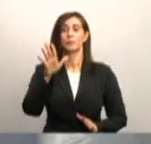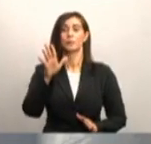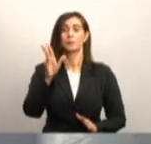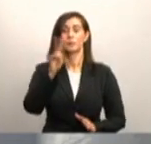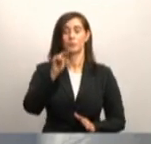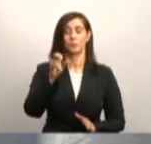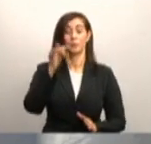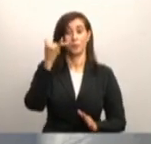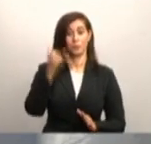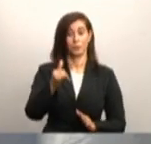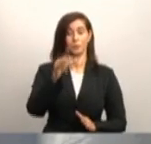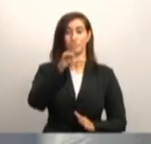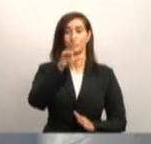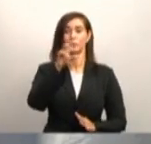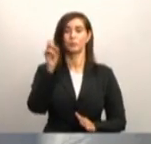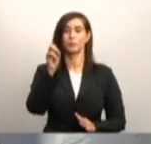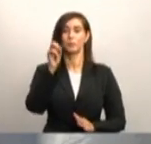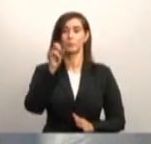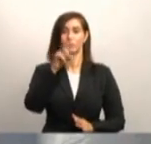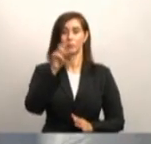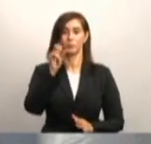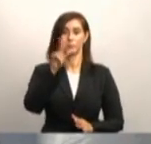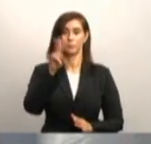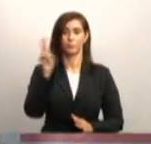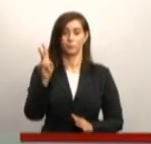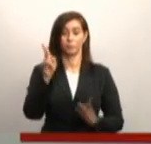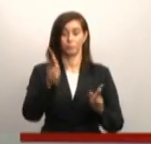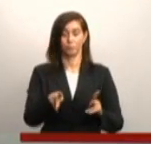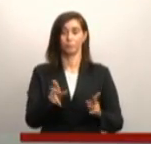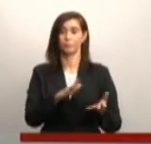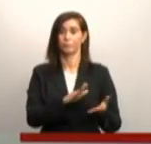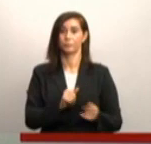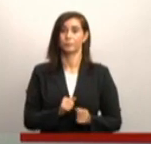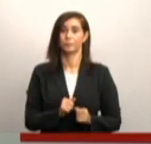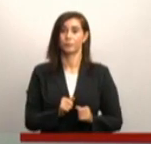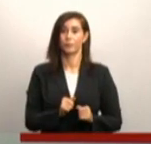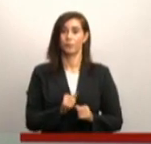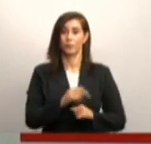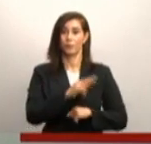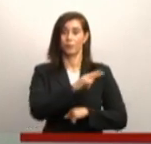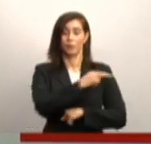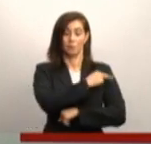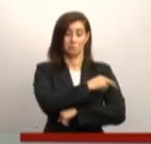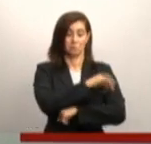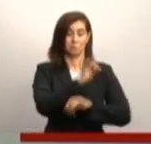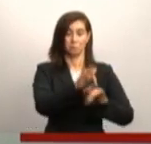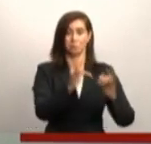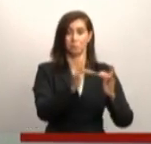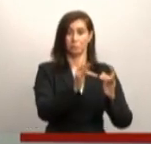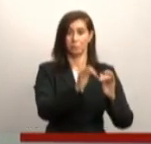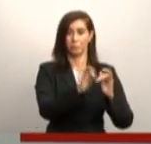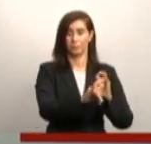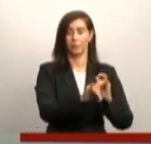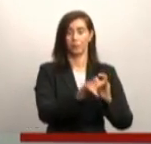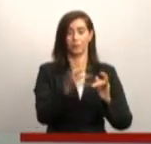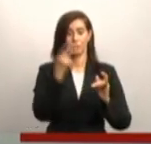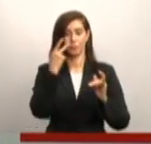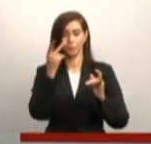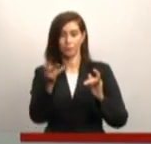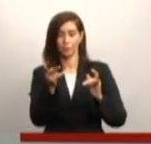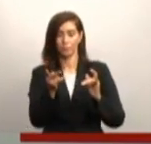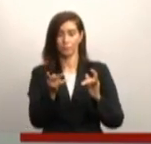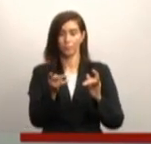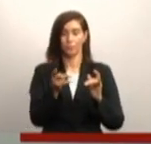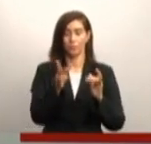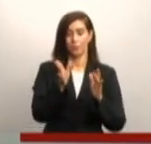hoy 132. De manera que toda la tendencia que vemos es muy lenta,